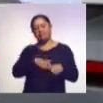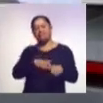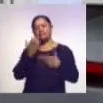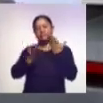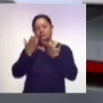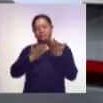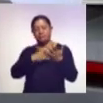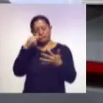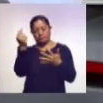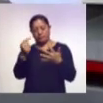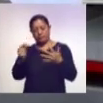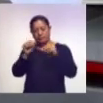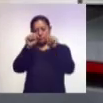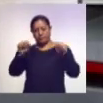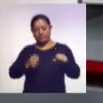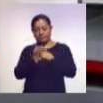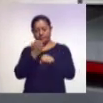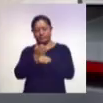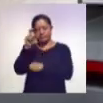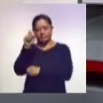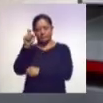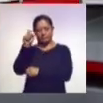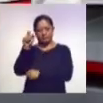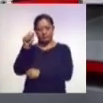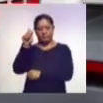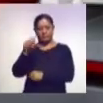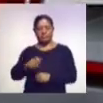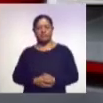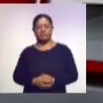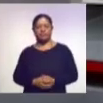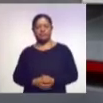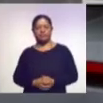componentes del sistema estatal de becas.